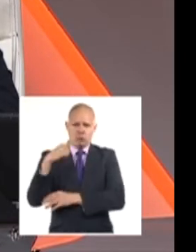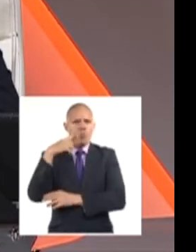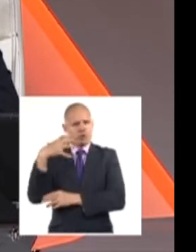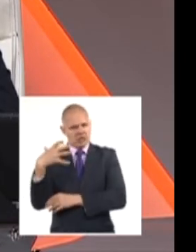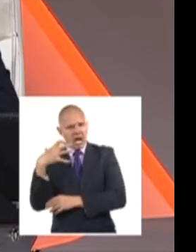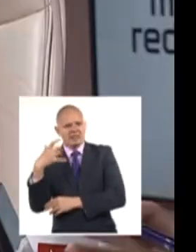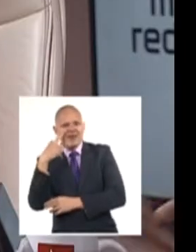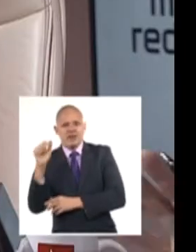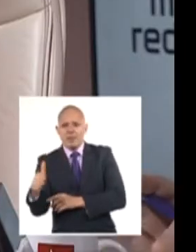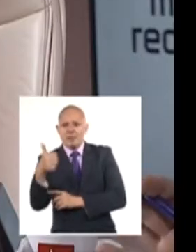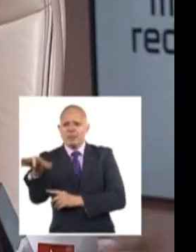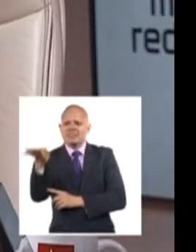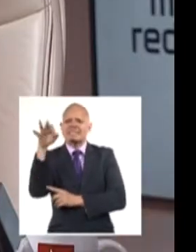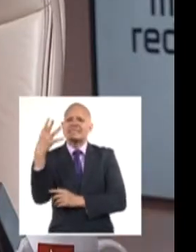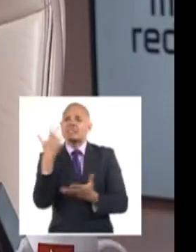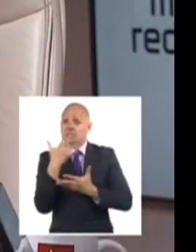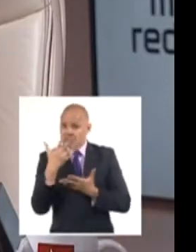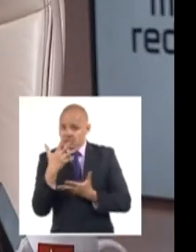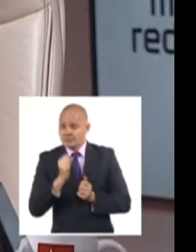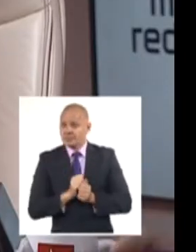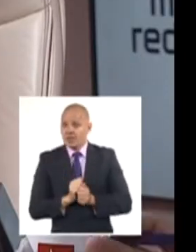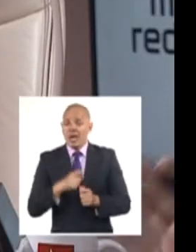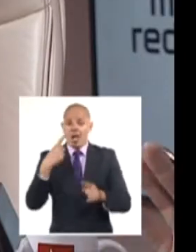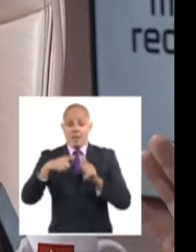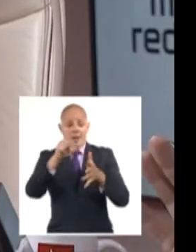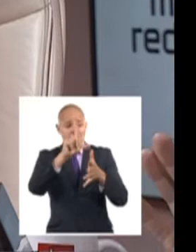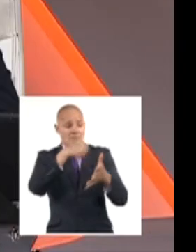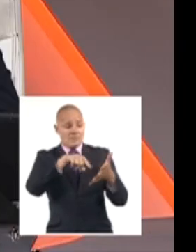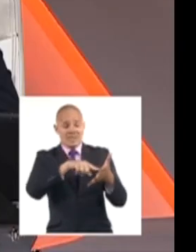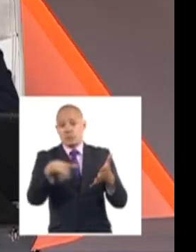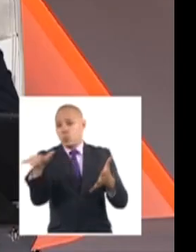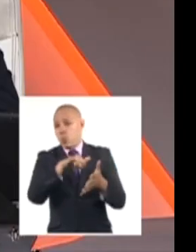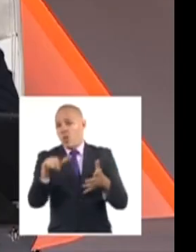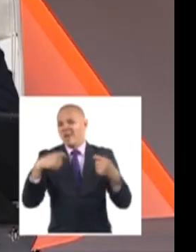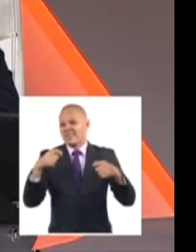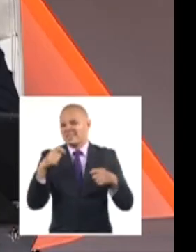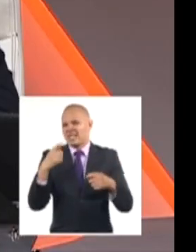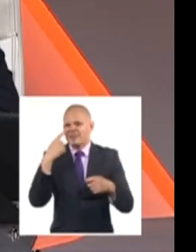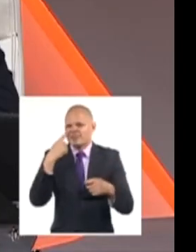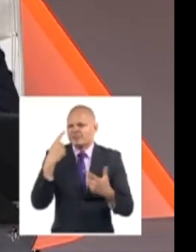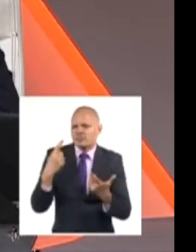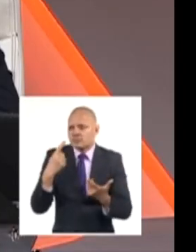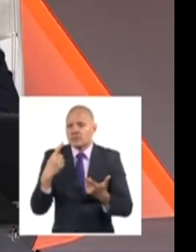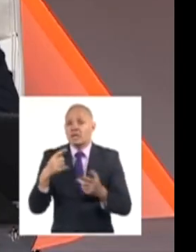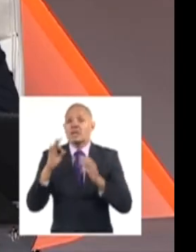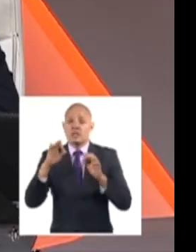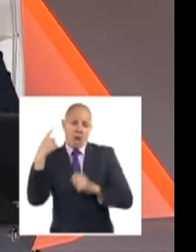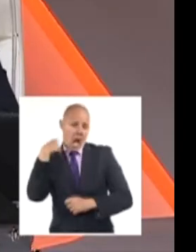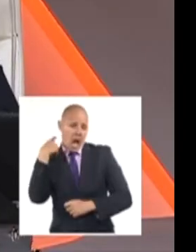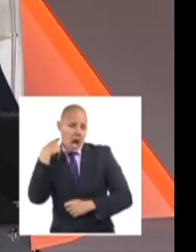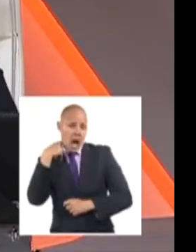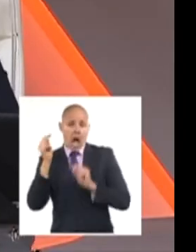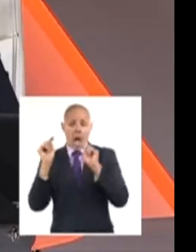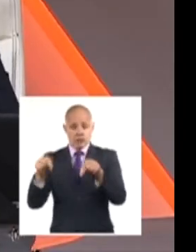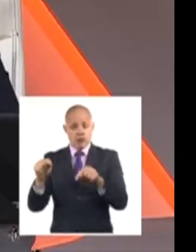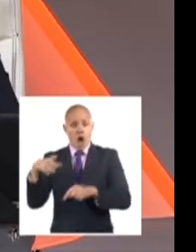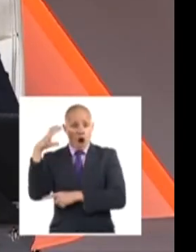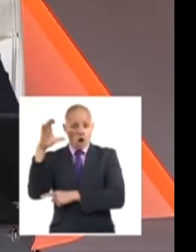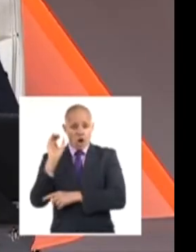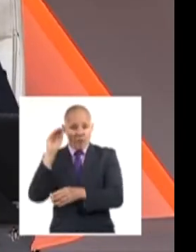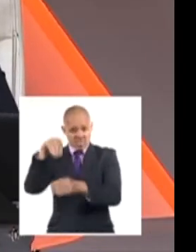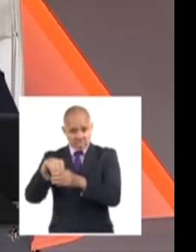el rol que ha jugado colombia en bueno desde hace décadas y la serie de conflictos que tiene y